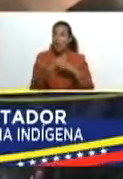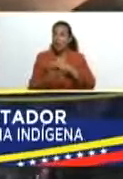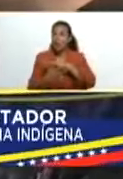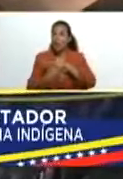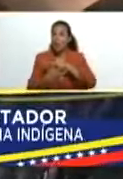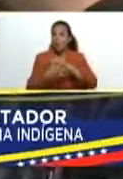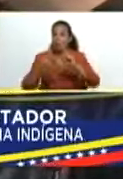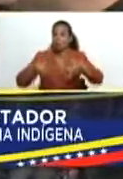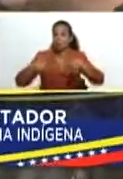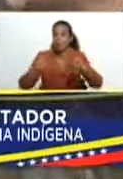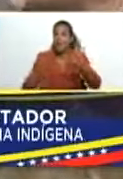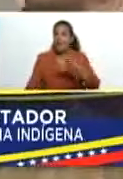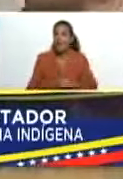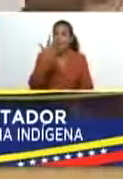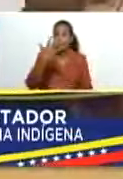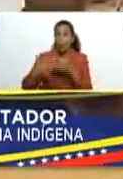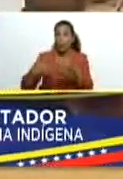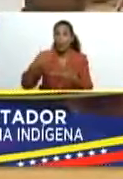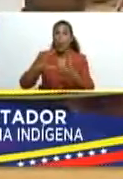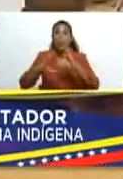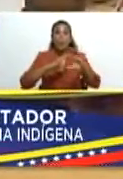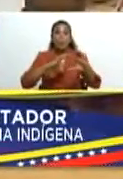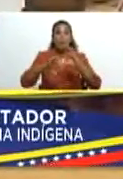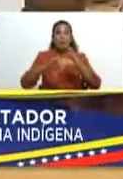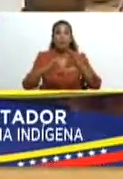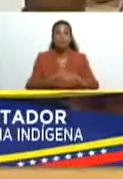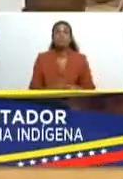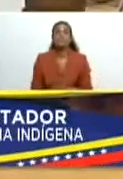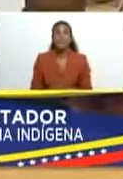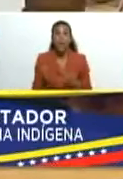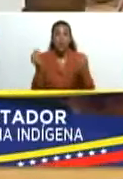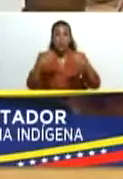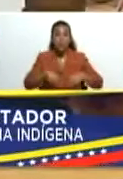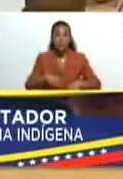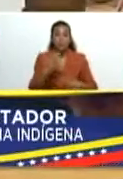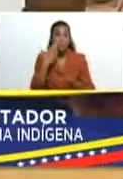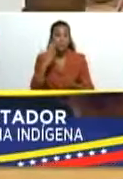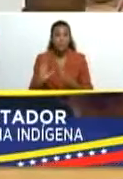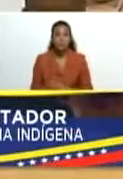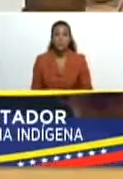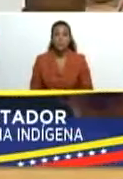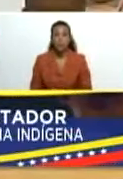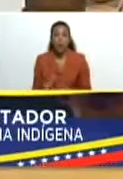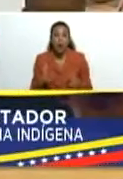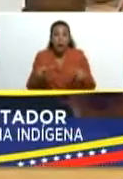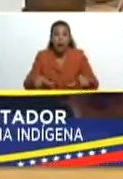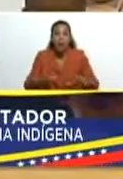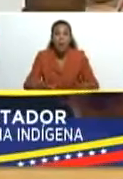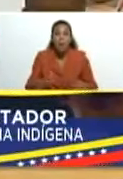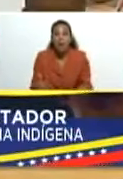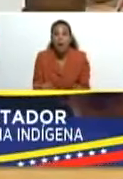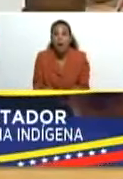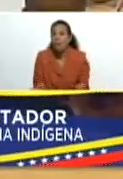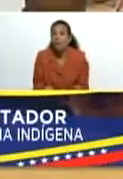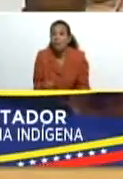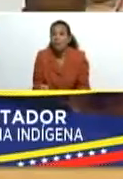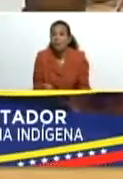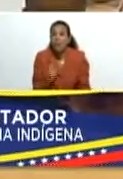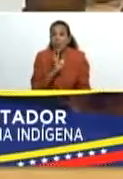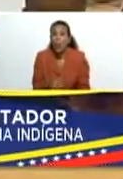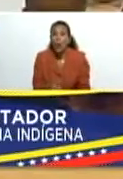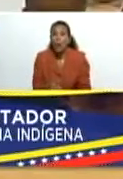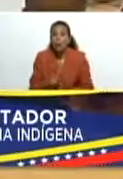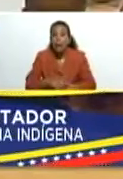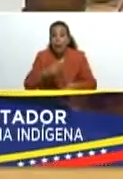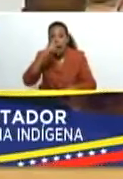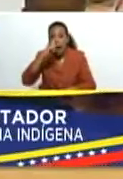histórica, la quinta época comunicacional de la humanidad, de acuerdo a Ramonet, la quinta época que dice Ramonet, y esa es